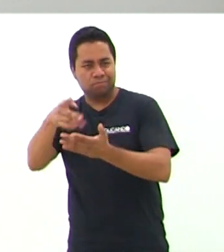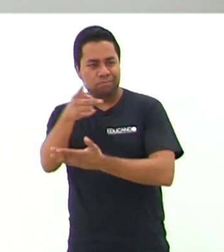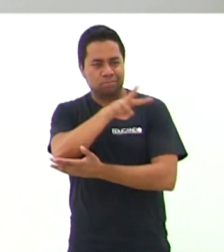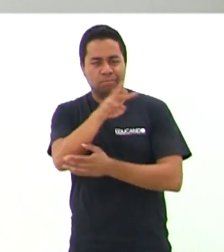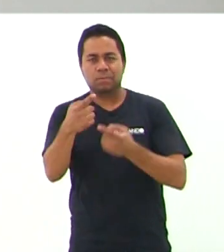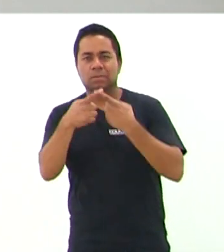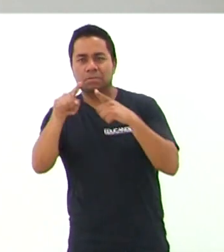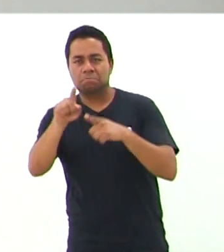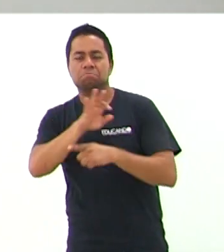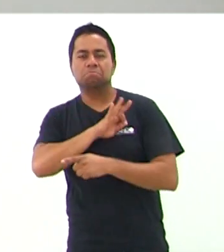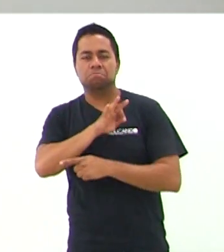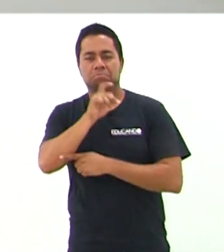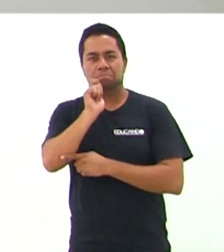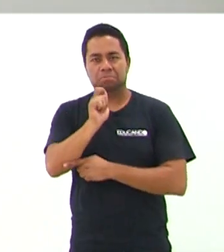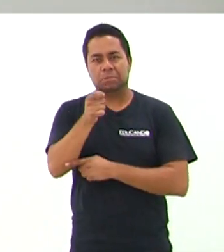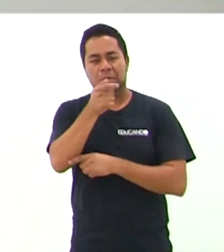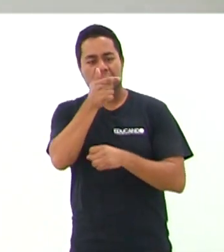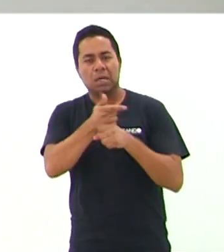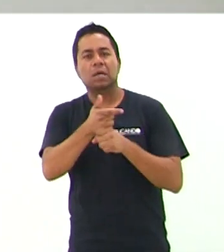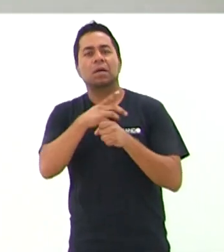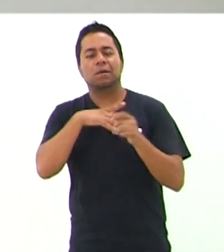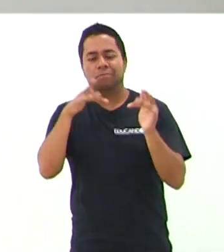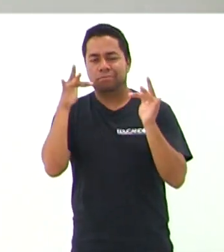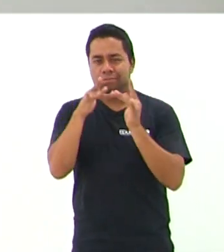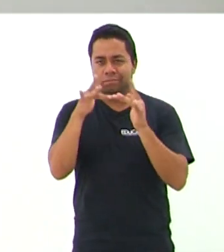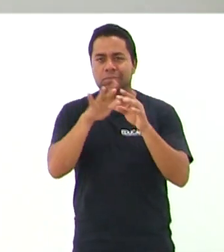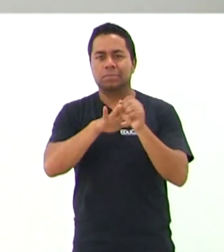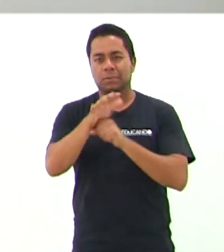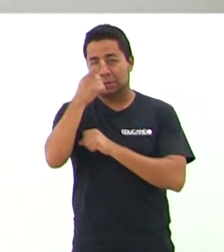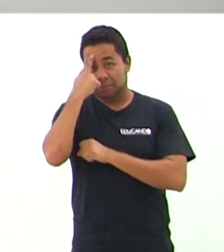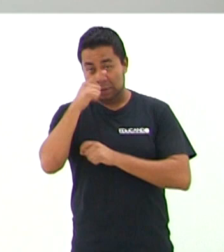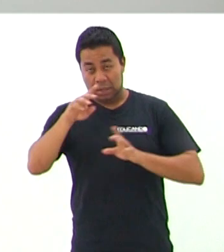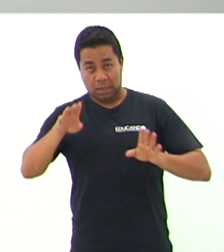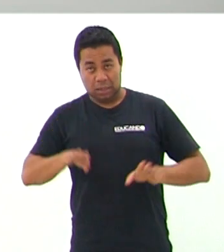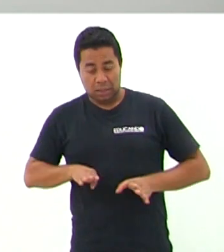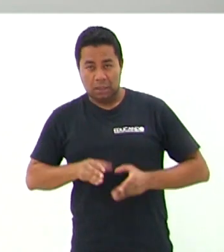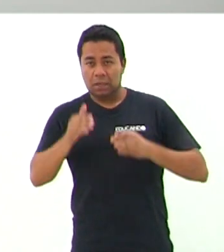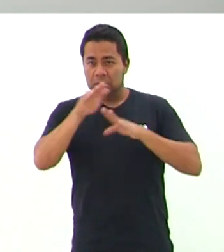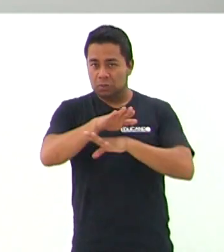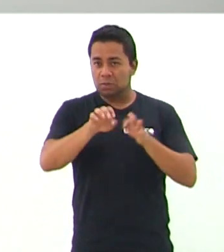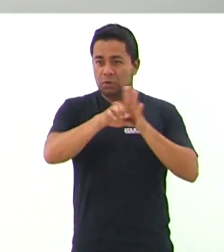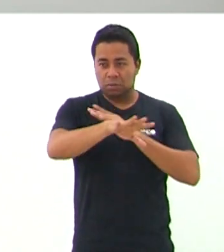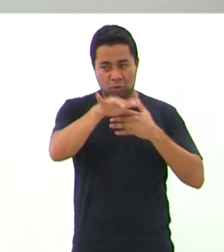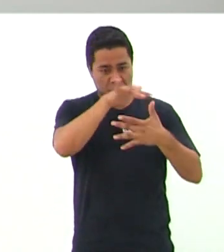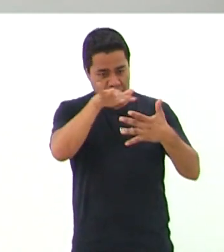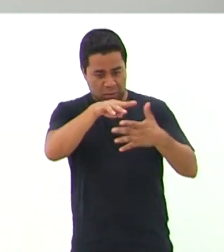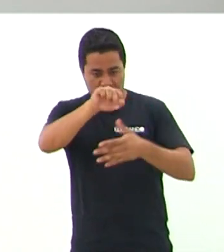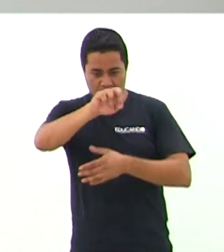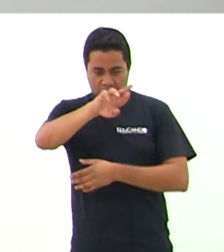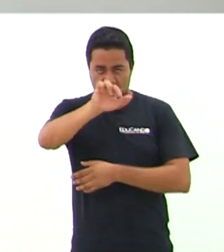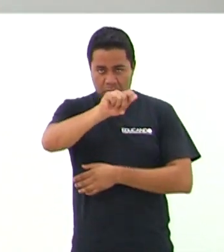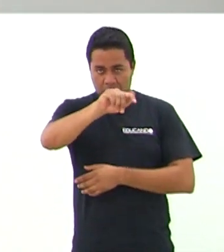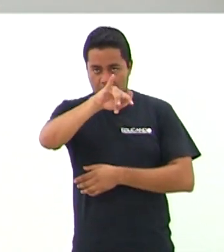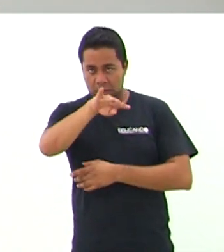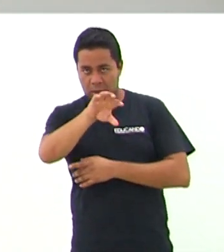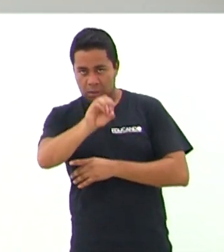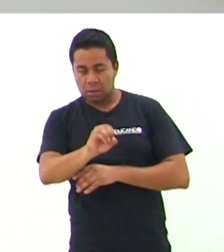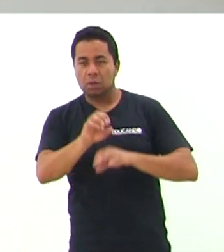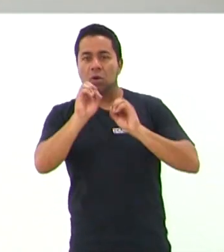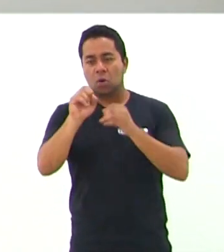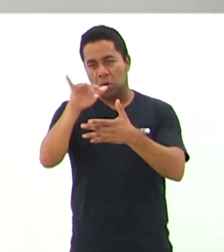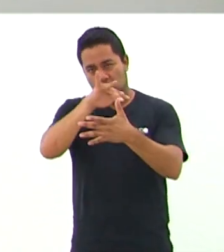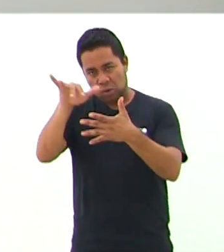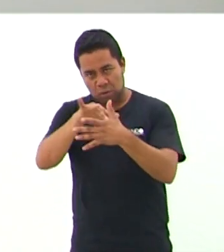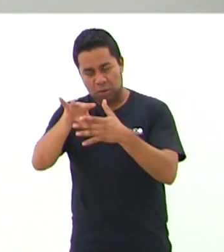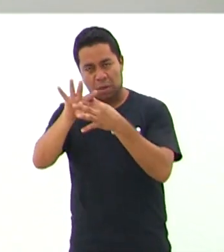te van a permitir a ti encontrar y relacionar lo que son las características tanto del texto narrativo como lo que son el